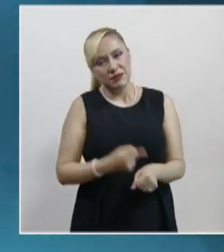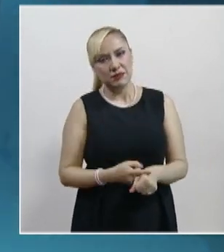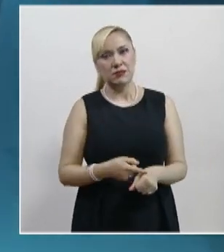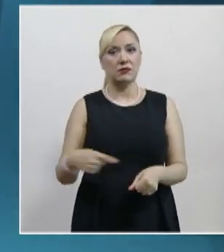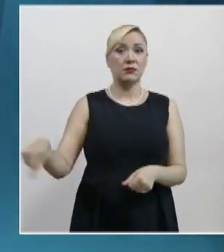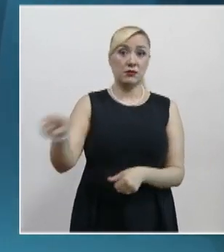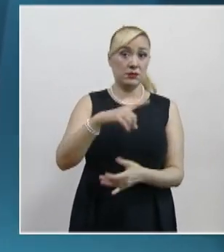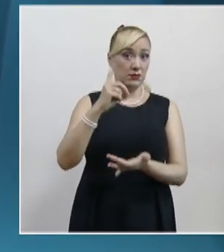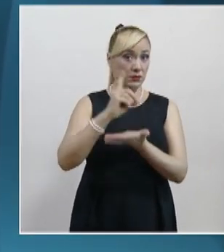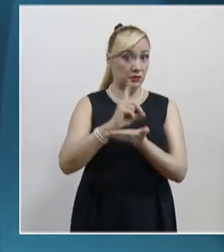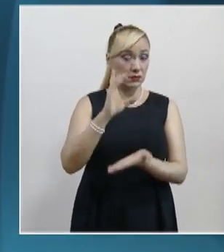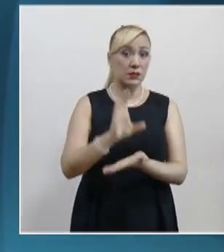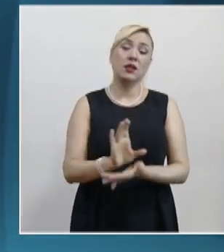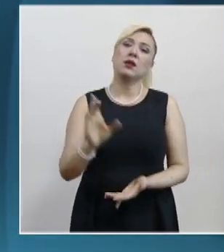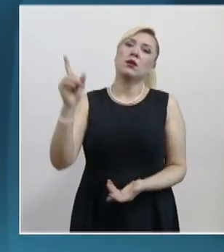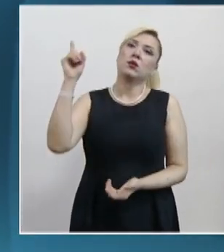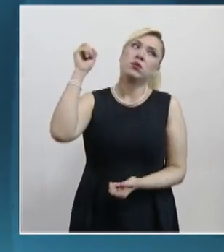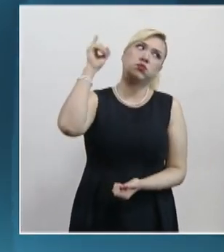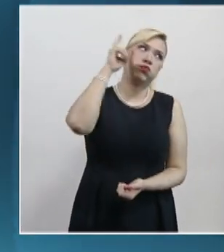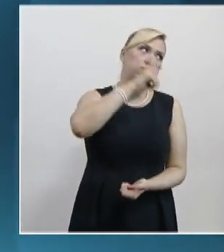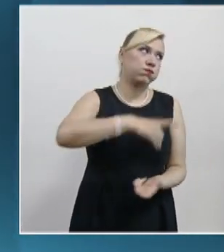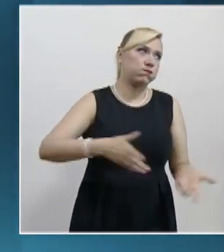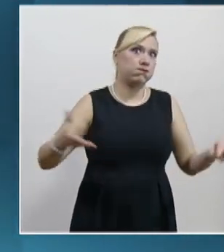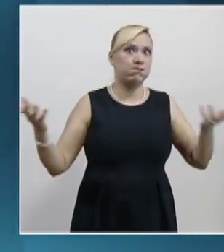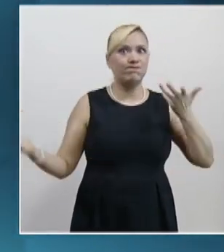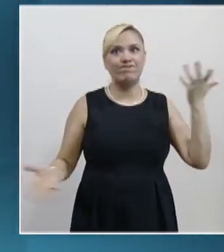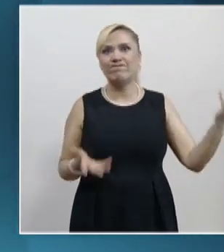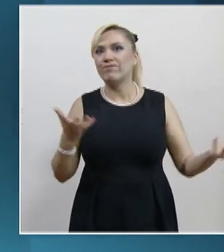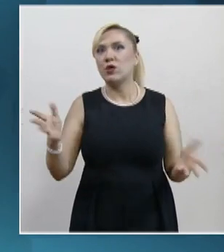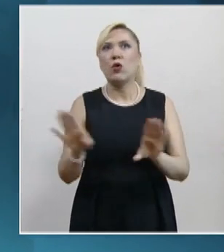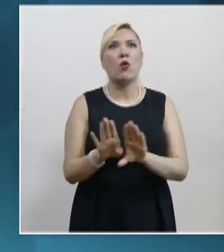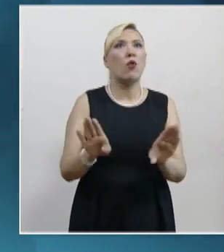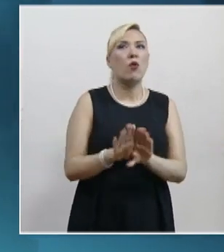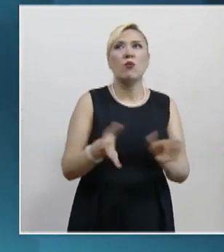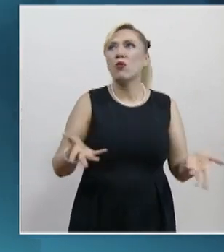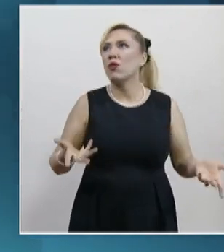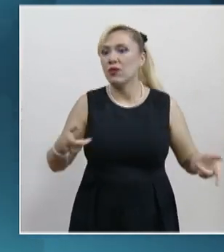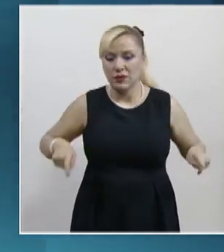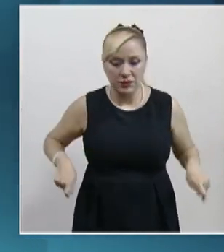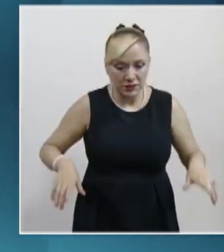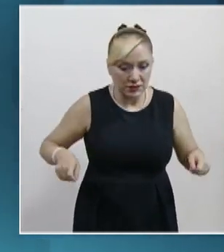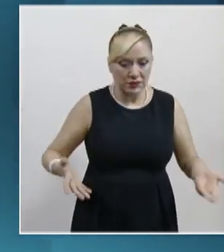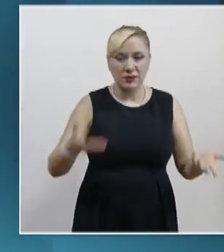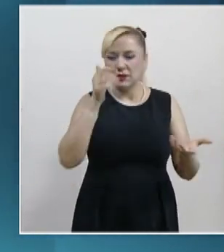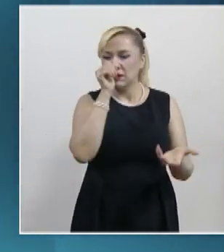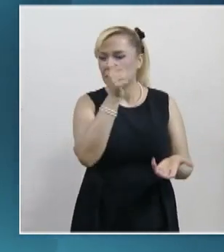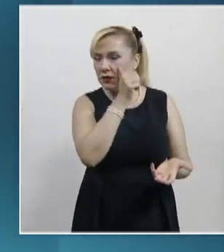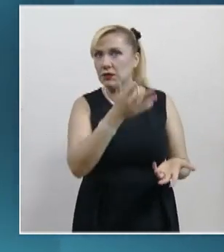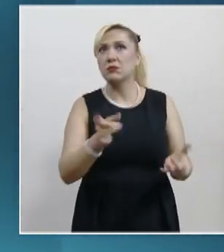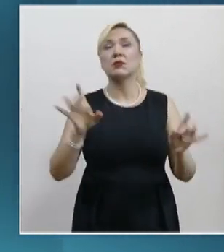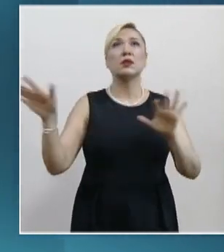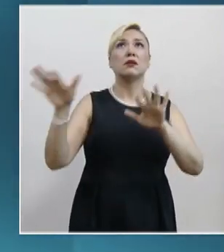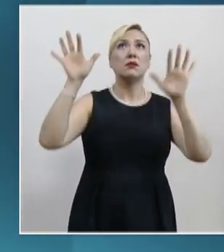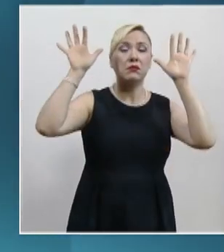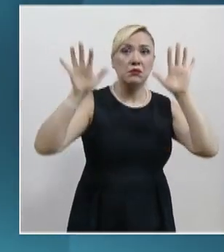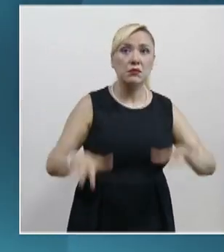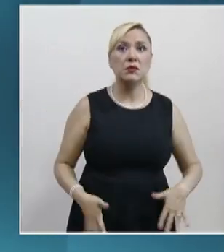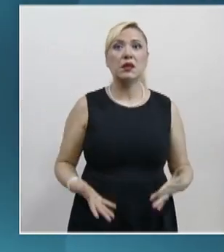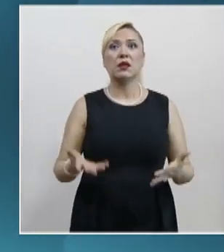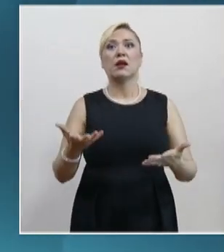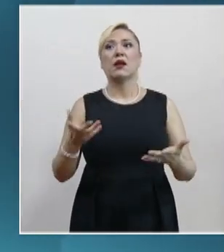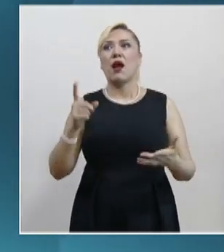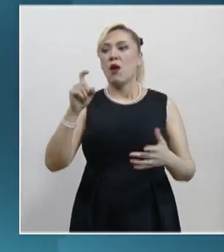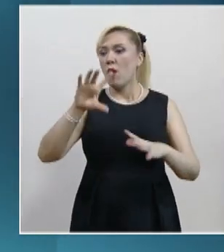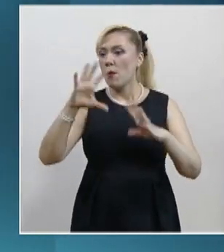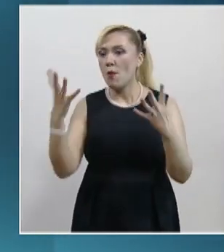con discapacidad tienen una mayor dificultad para desalojar zonas de riesgo y desastres naturales. Las personas migrantes se ven obligadas a huir de